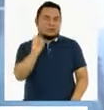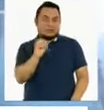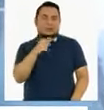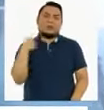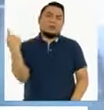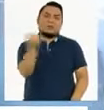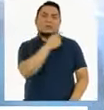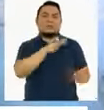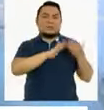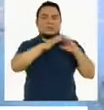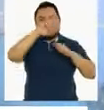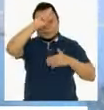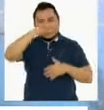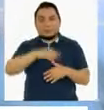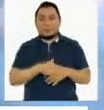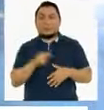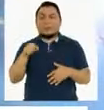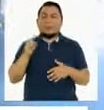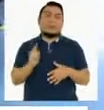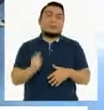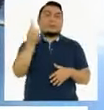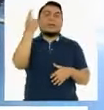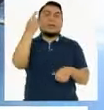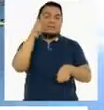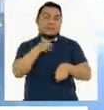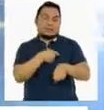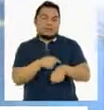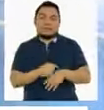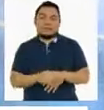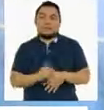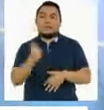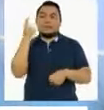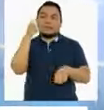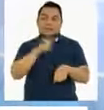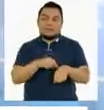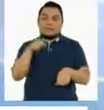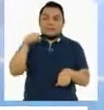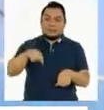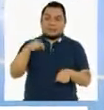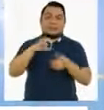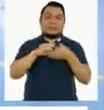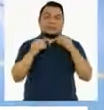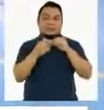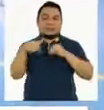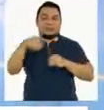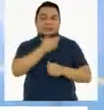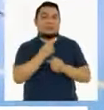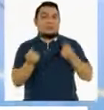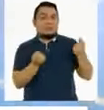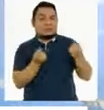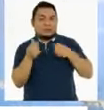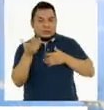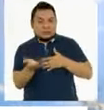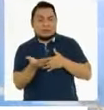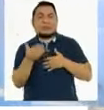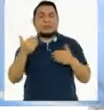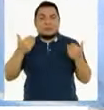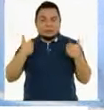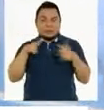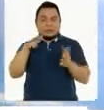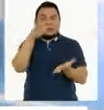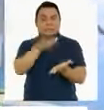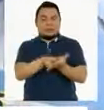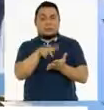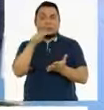nacional. Es la primera vez en la historia de nuestros gobiernos que se